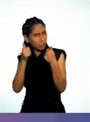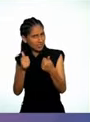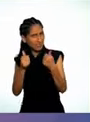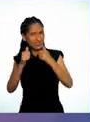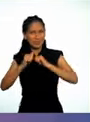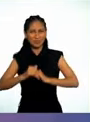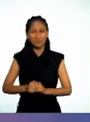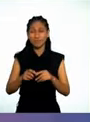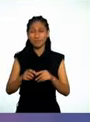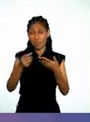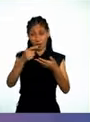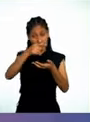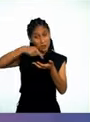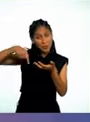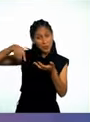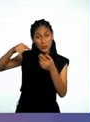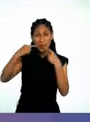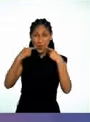de art